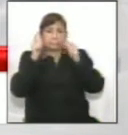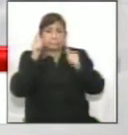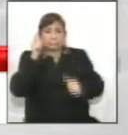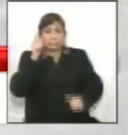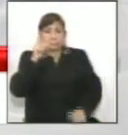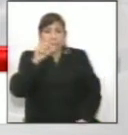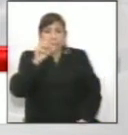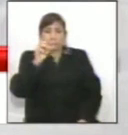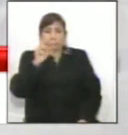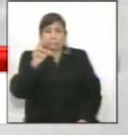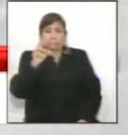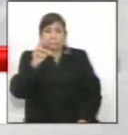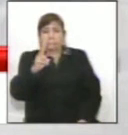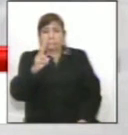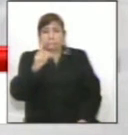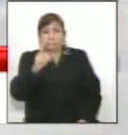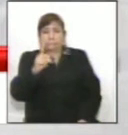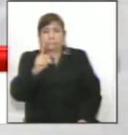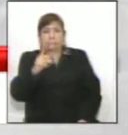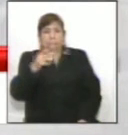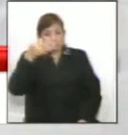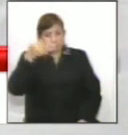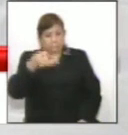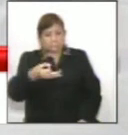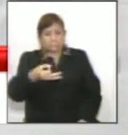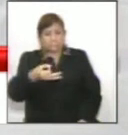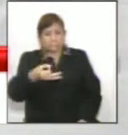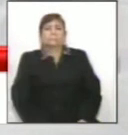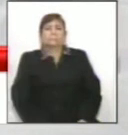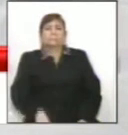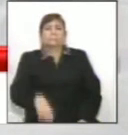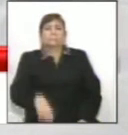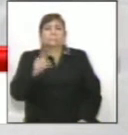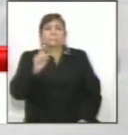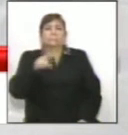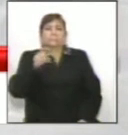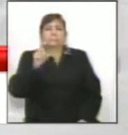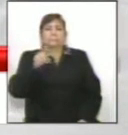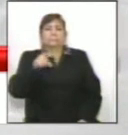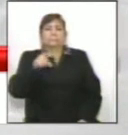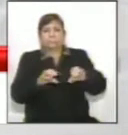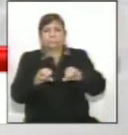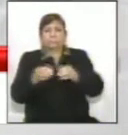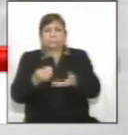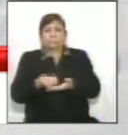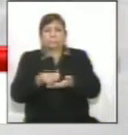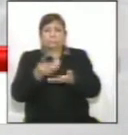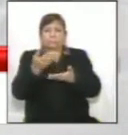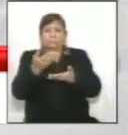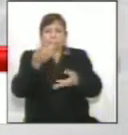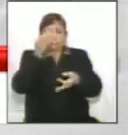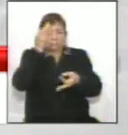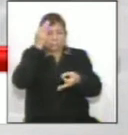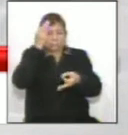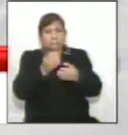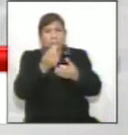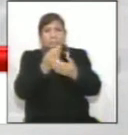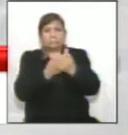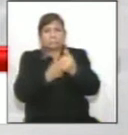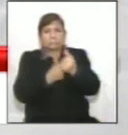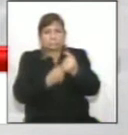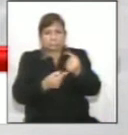el 2021 se harán realidad. Necesitan actos que les devuelvan la fe y la confianza